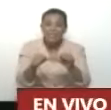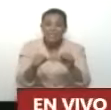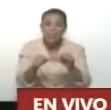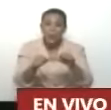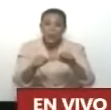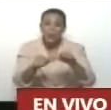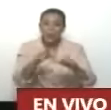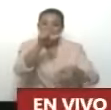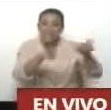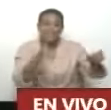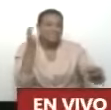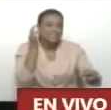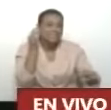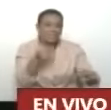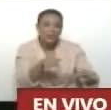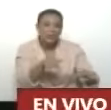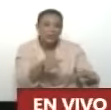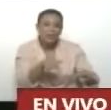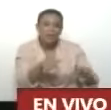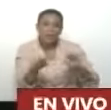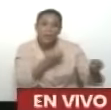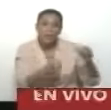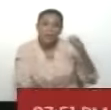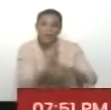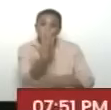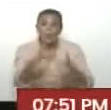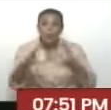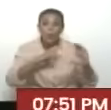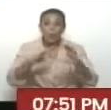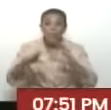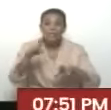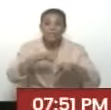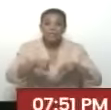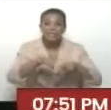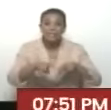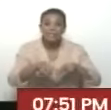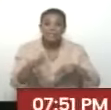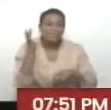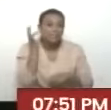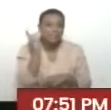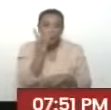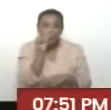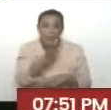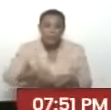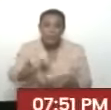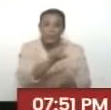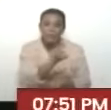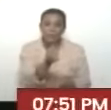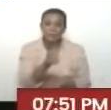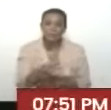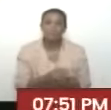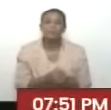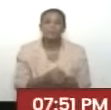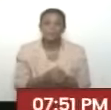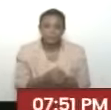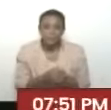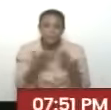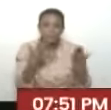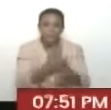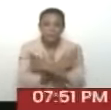de María Alexandra. Ha nacido el movimiento de comunicadores de niñas y niños de